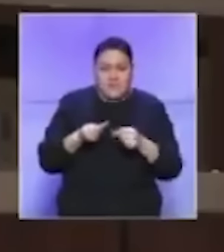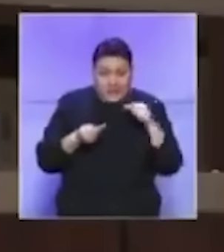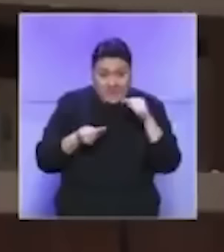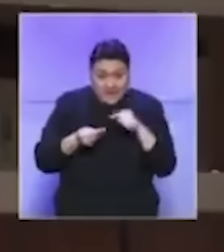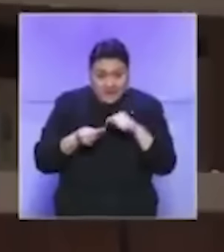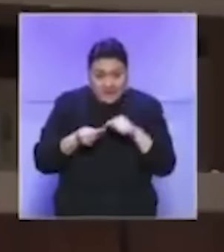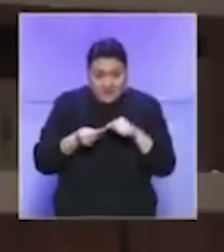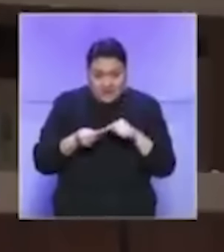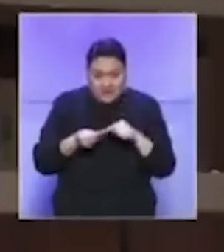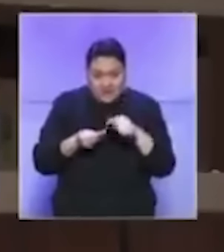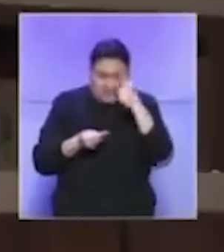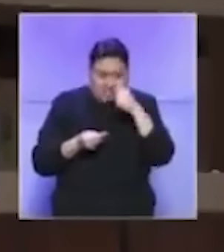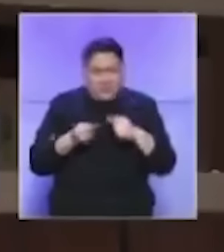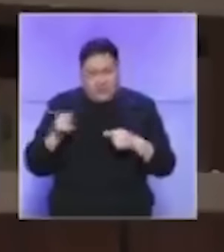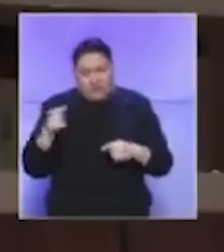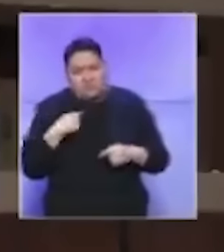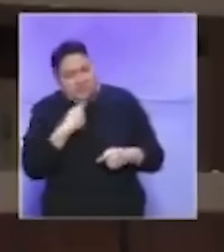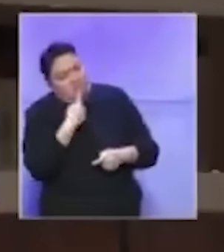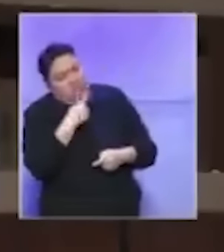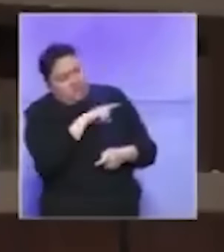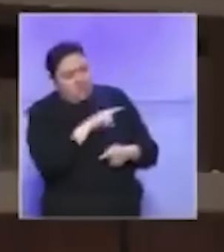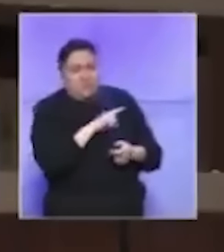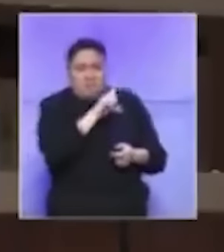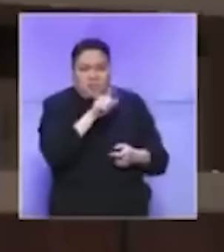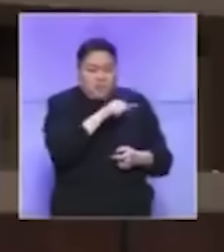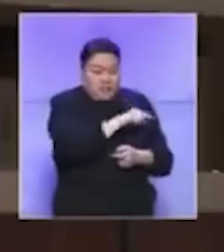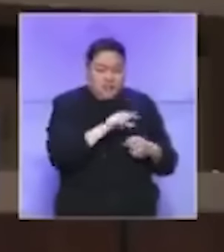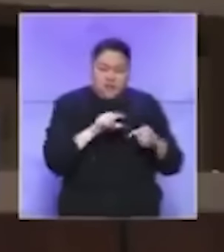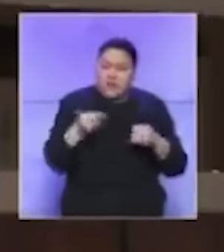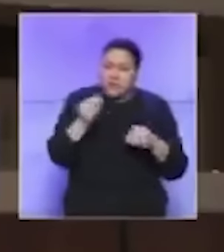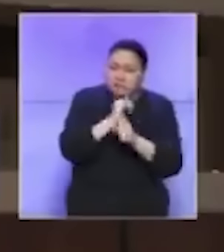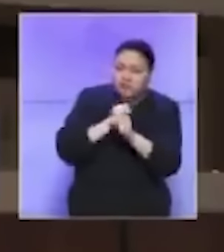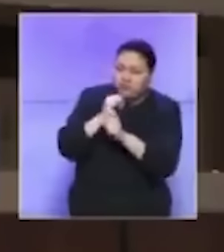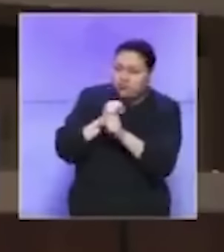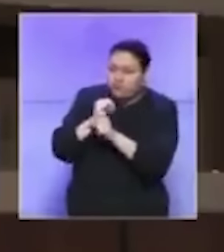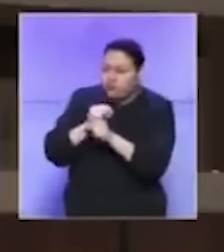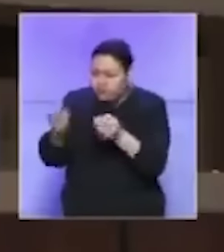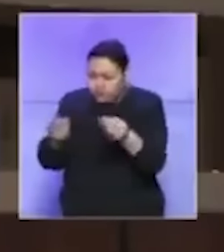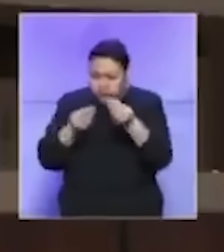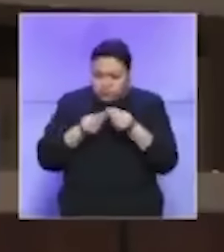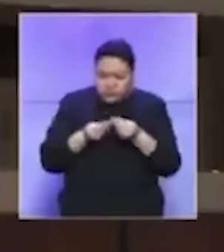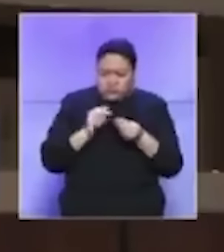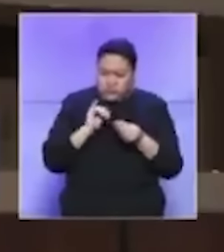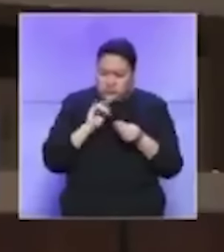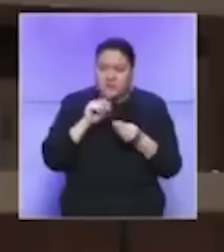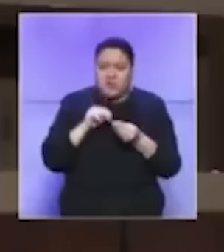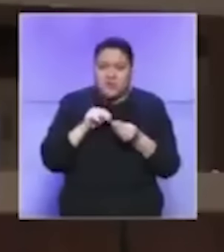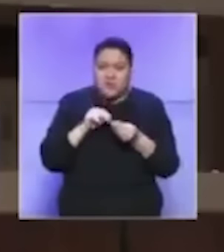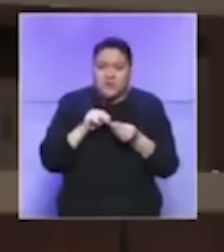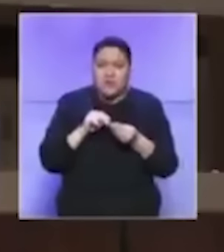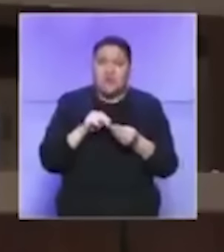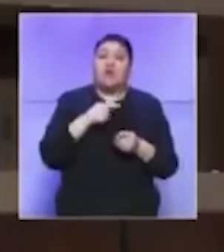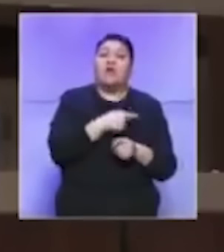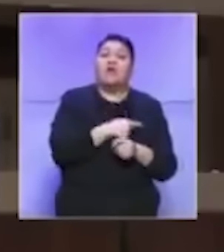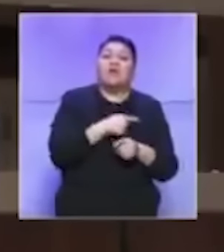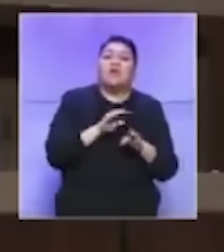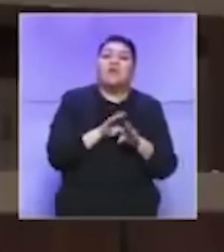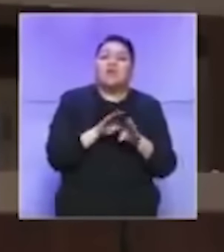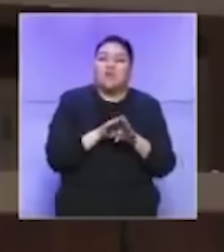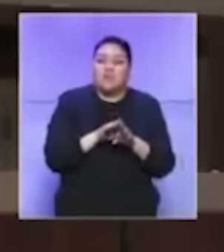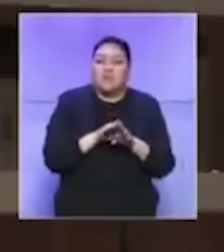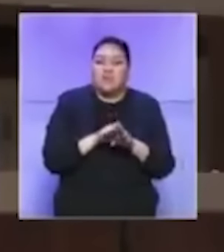para presentar una demanda y llevar a cabo análisis a través de una investigación, pueden trasladar